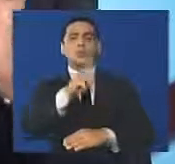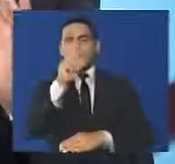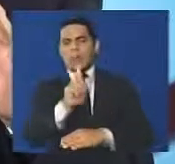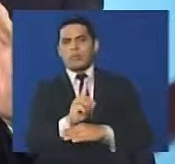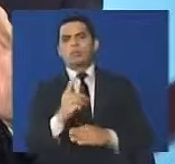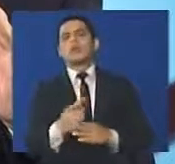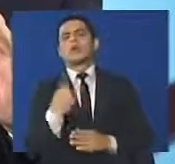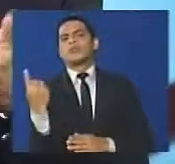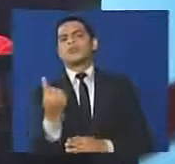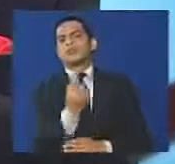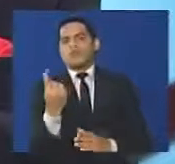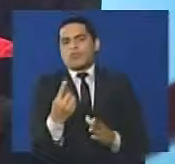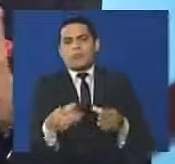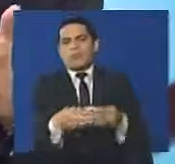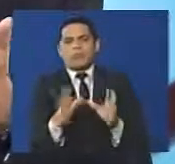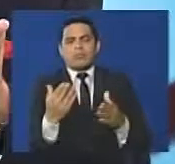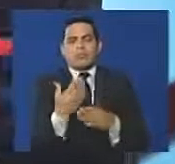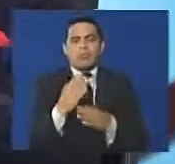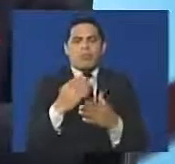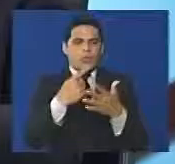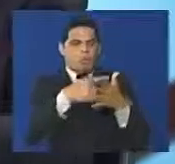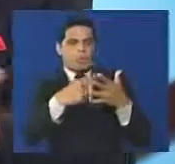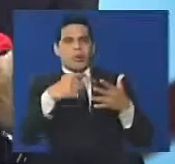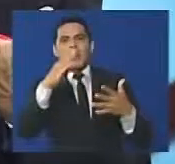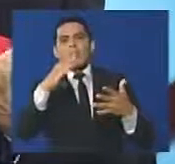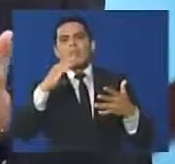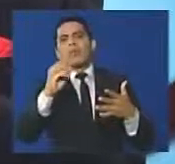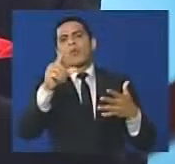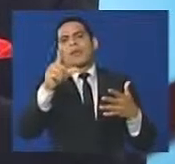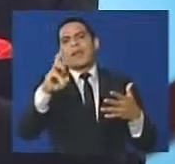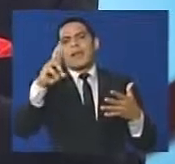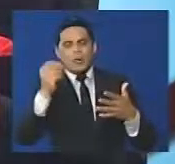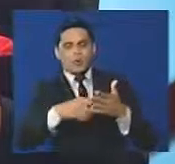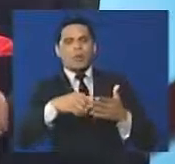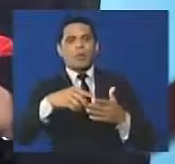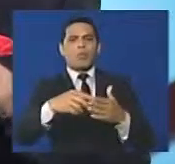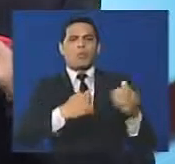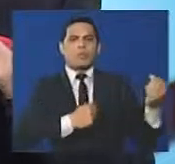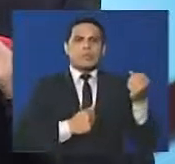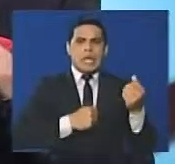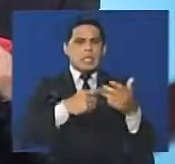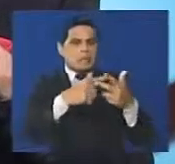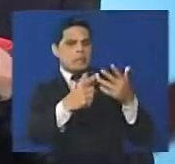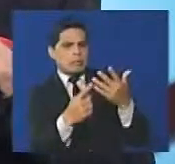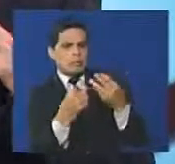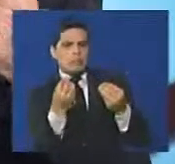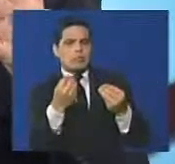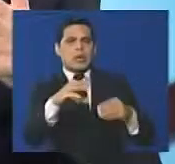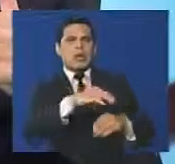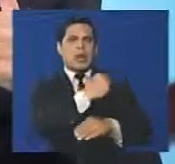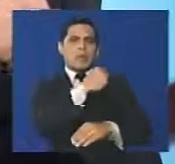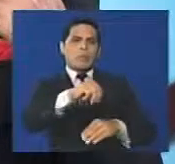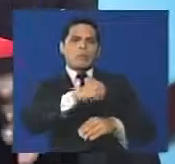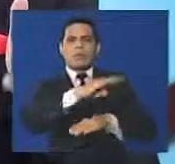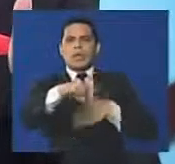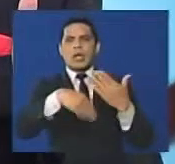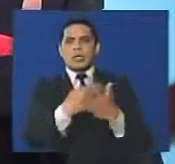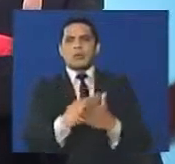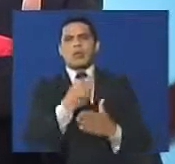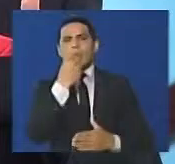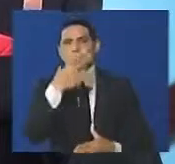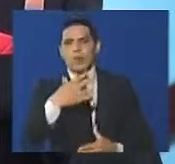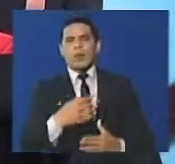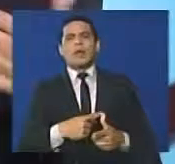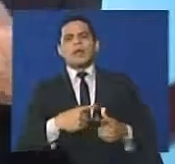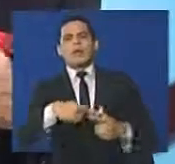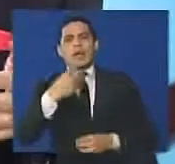Que sea buena música, sea ópera, sea bolero, sea salsa, es todo lo que hay que hacer, buena